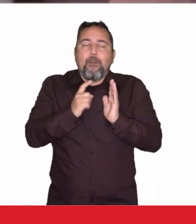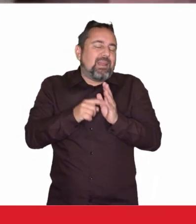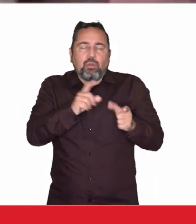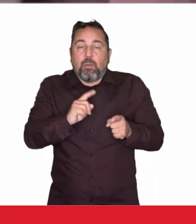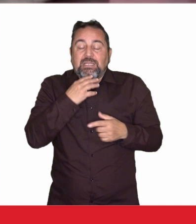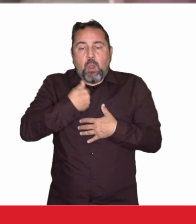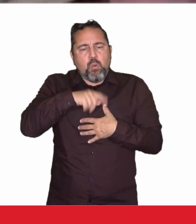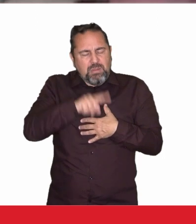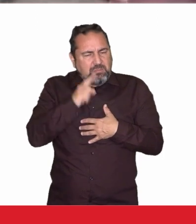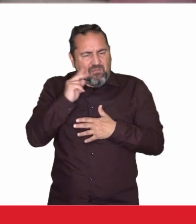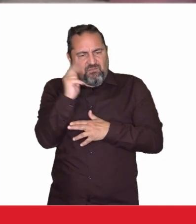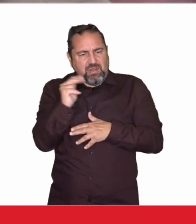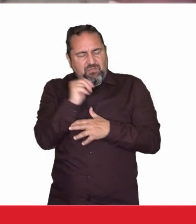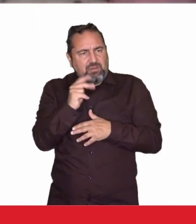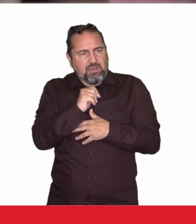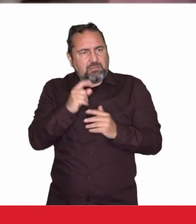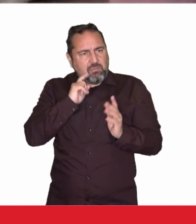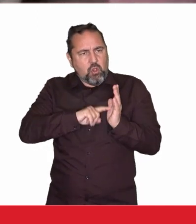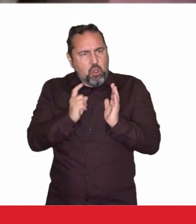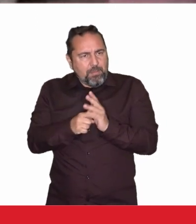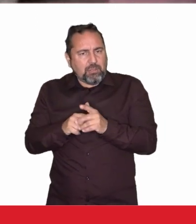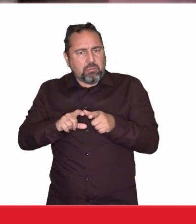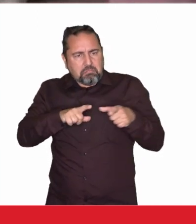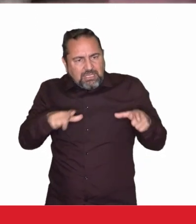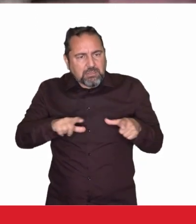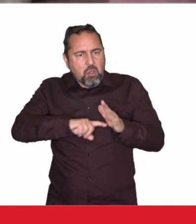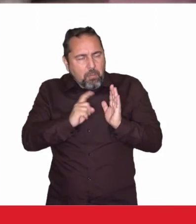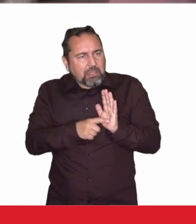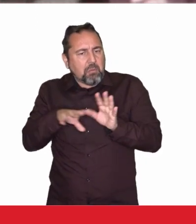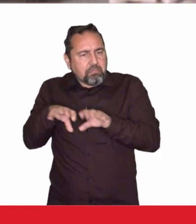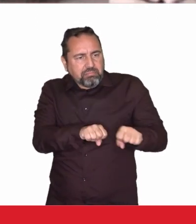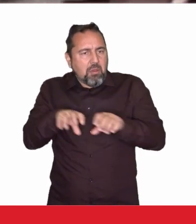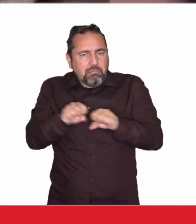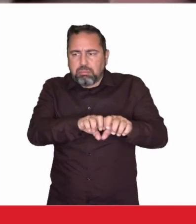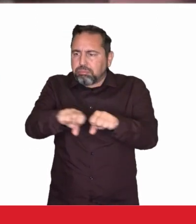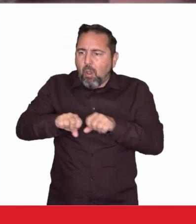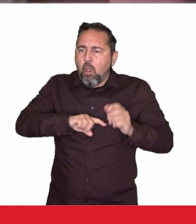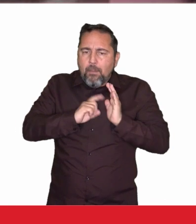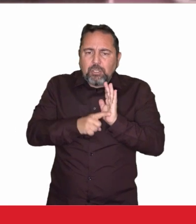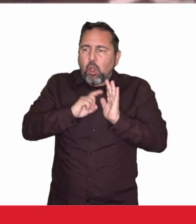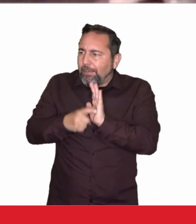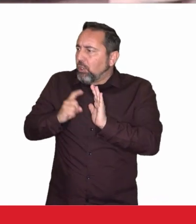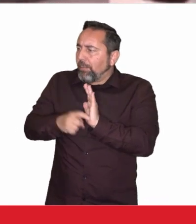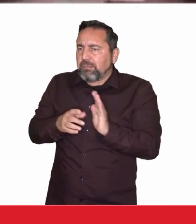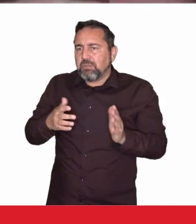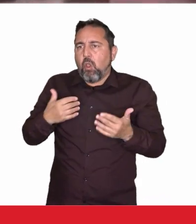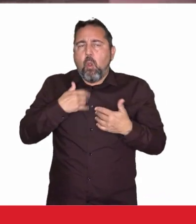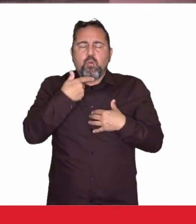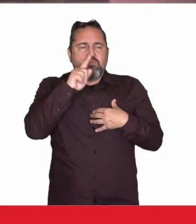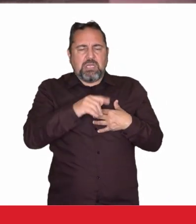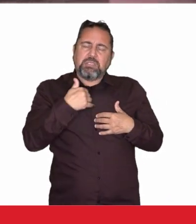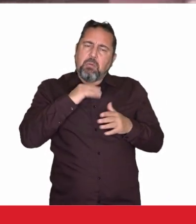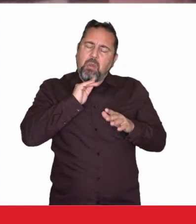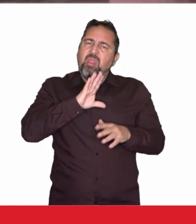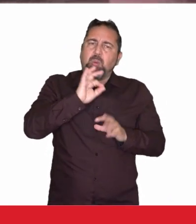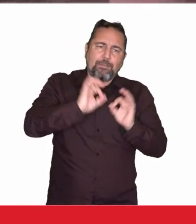llenaron, sino que, por ejemplo, llevo un mes en el que todos los viernes se me llenan, o tengo un mes en el que el